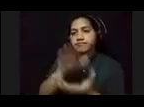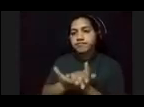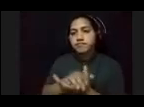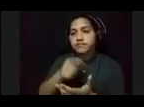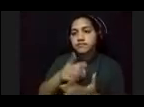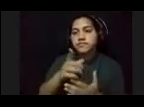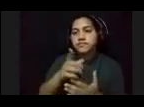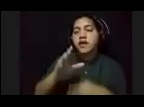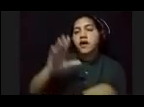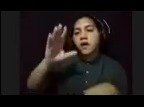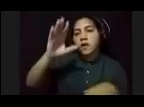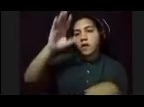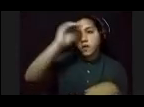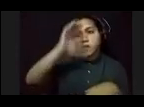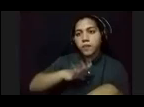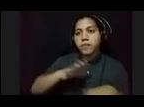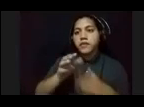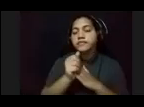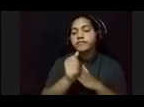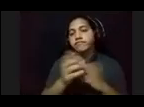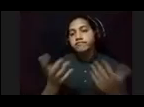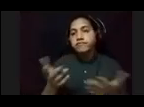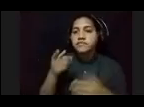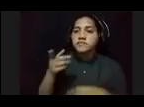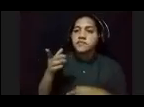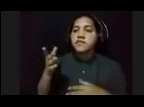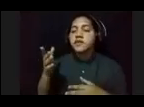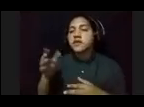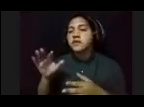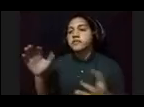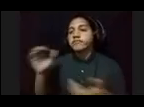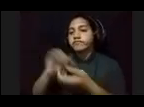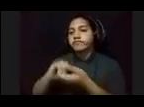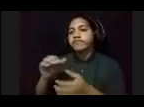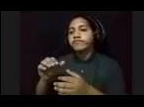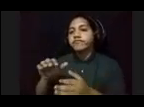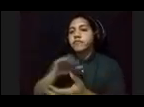hombre y uniones consensuales o concubinato, siendo el hogar